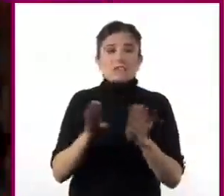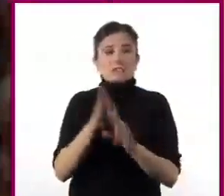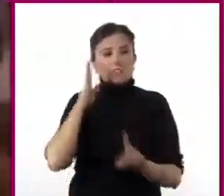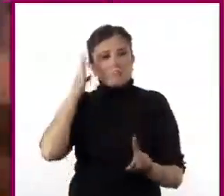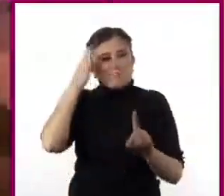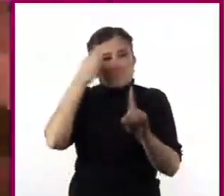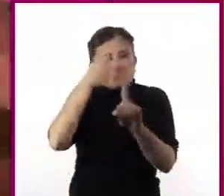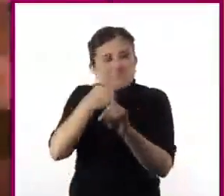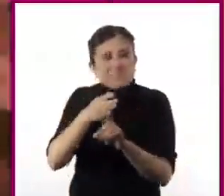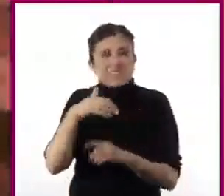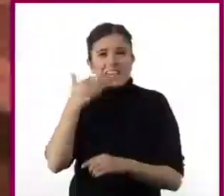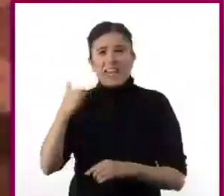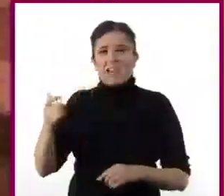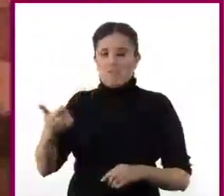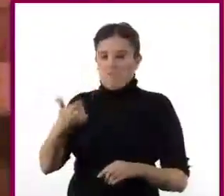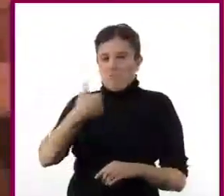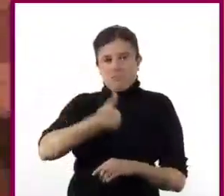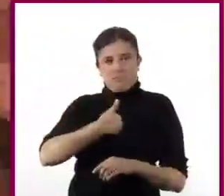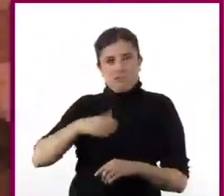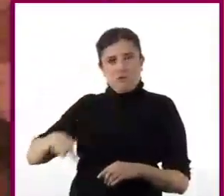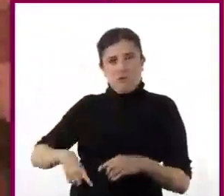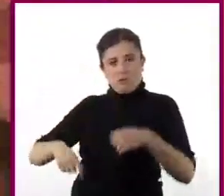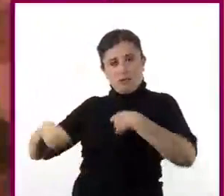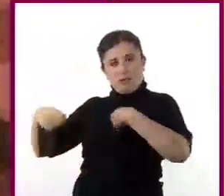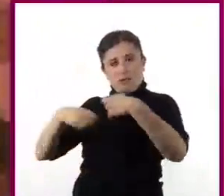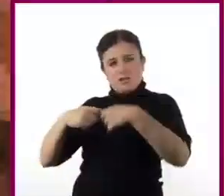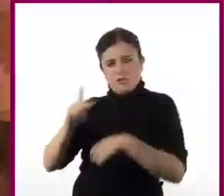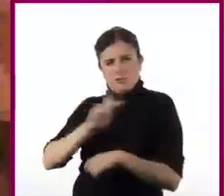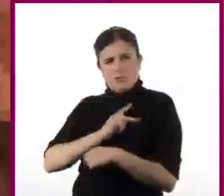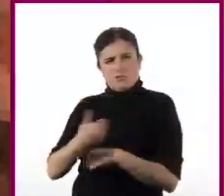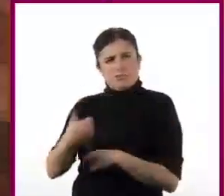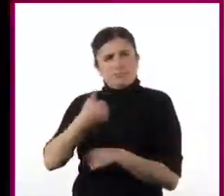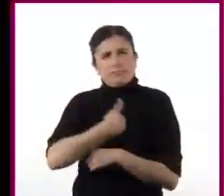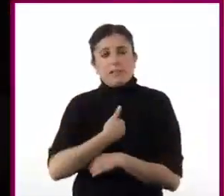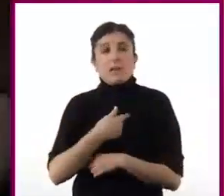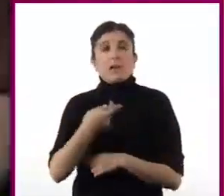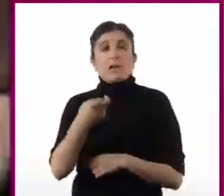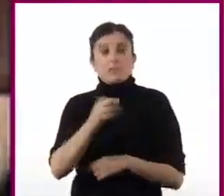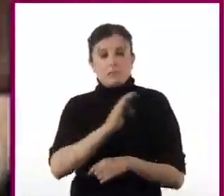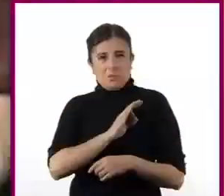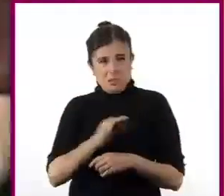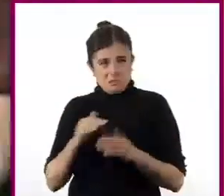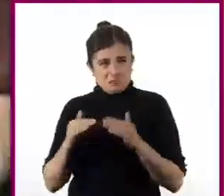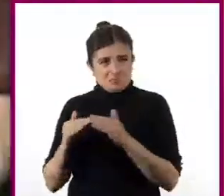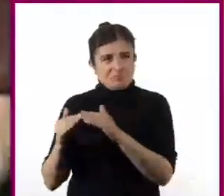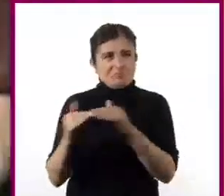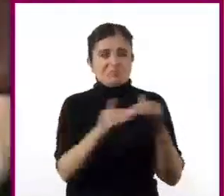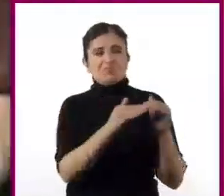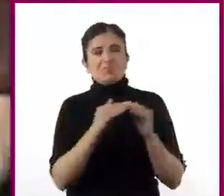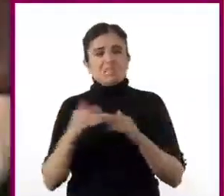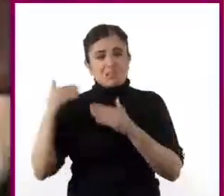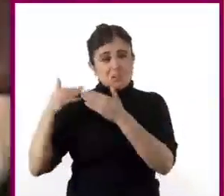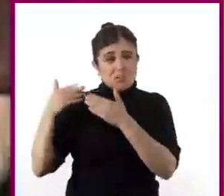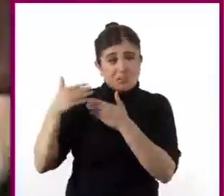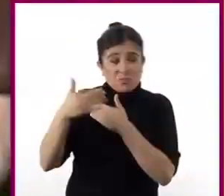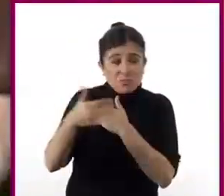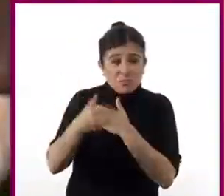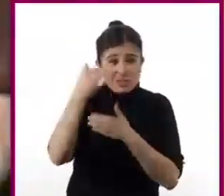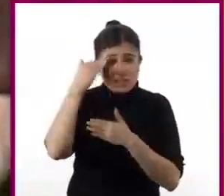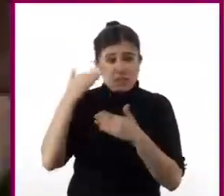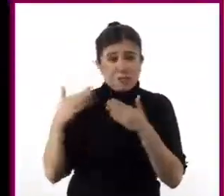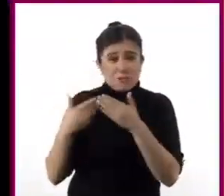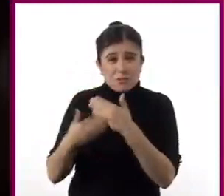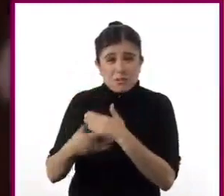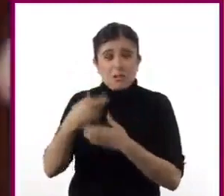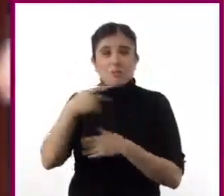a un autogobierno, a un autonomismo que era algo bastante genuino a lo largo de todo el imperio, puesto que